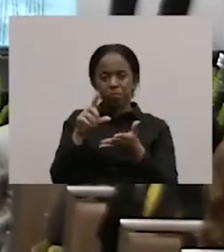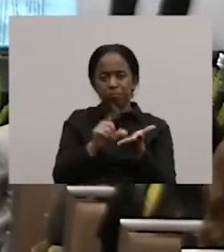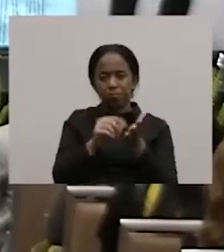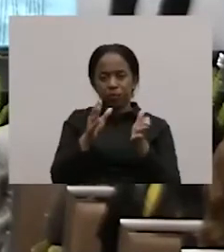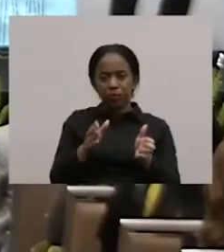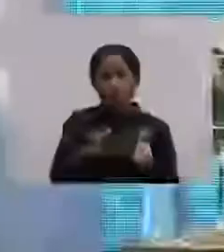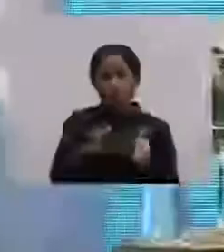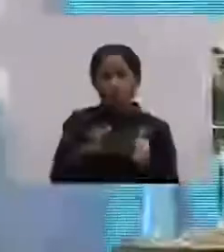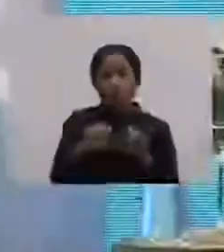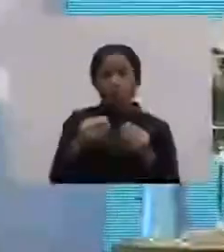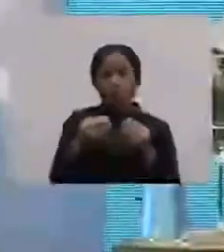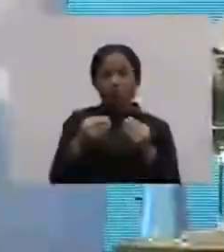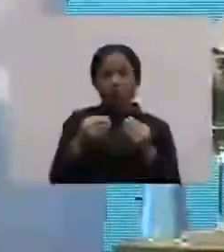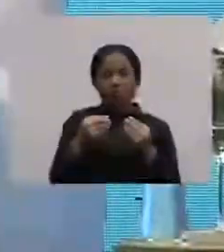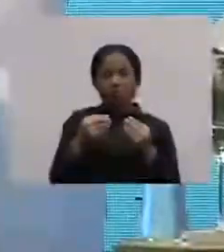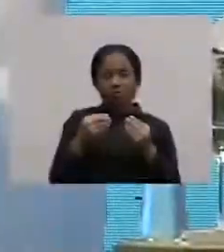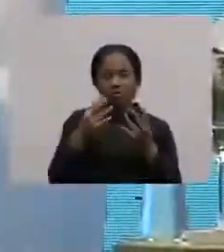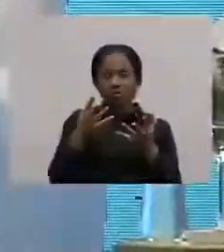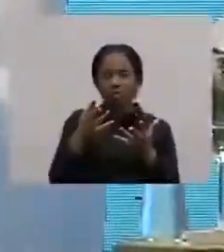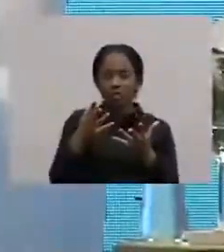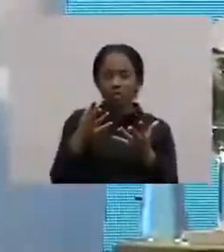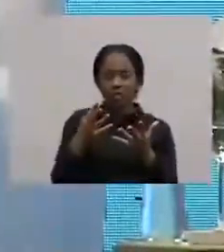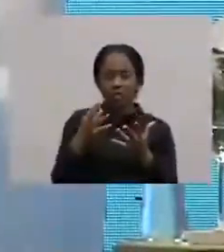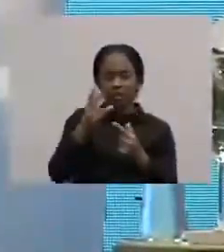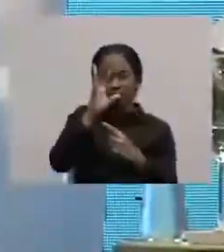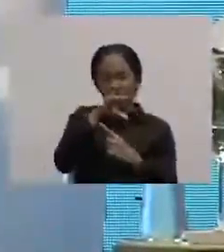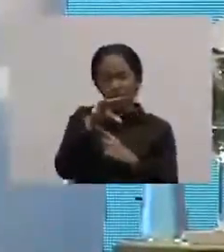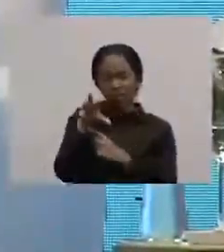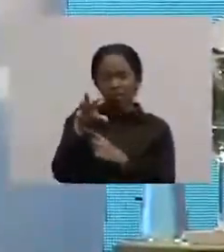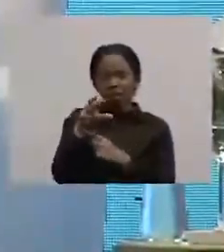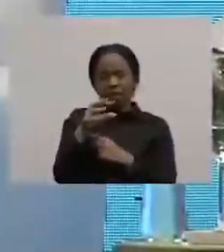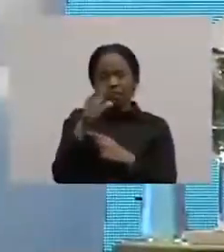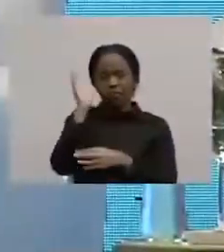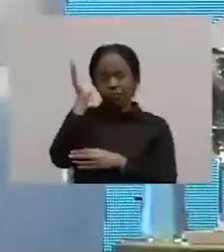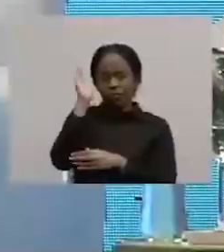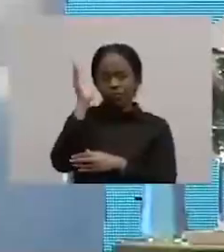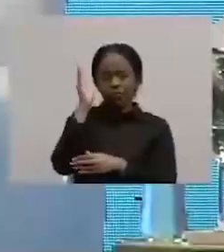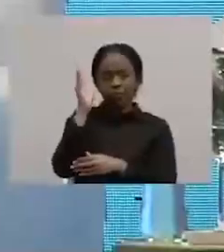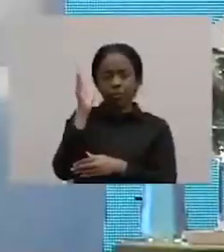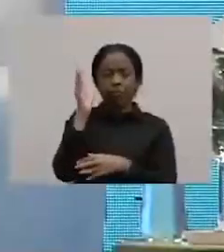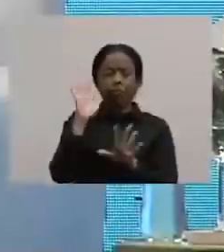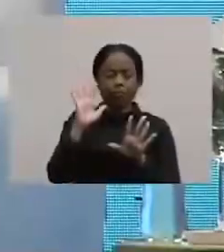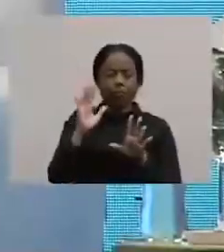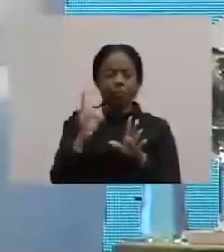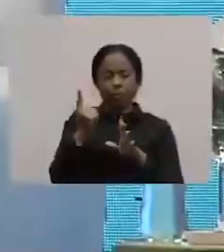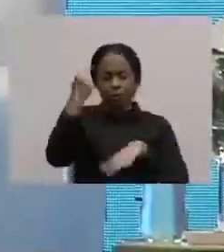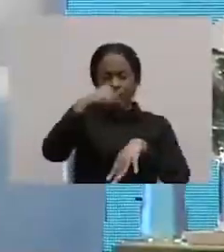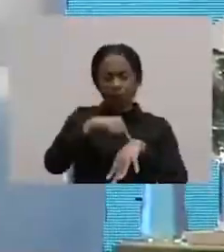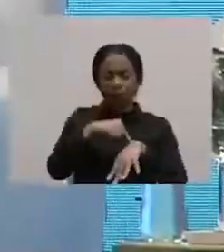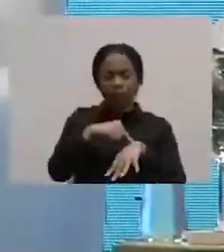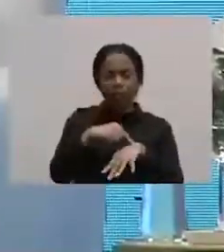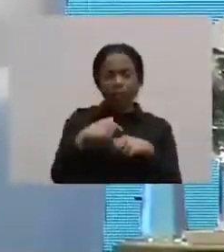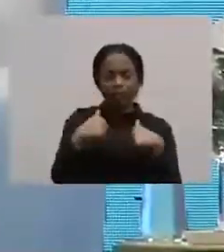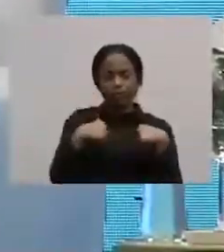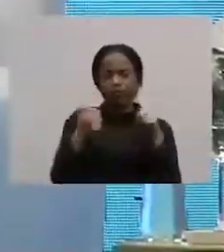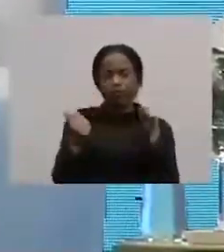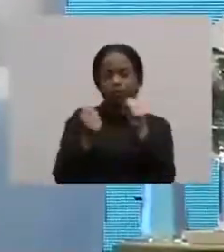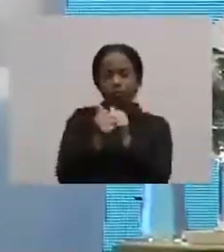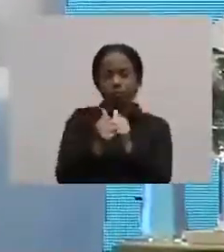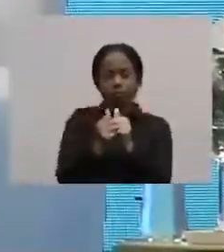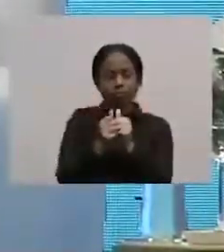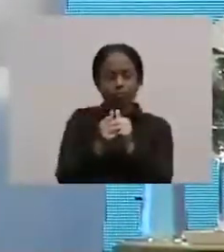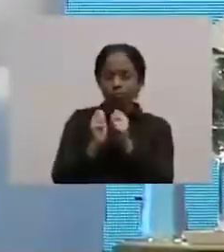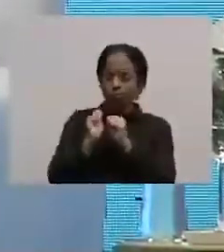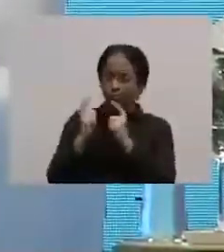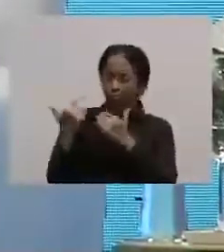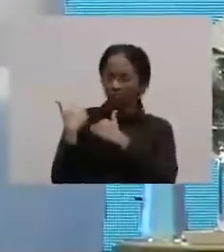Él dio una declaración un poco política, dijo, bueno, es verdad que hace mucho que no hablo con mi amigo de la prensa, pero en una ocasión me tocó ir con todos los directores